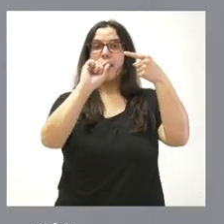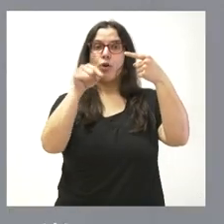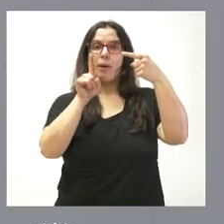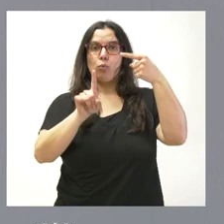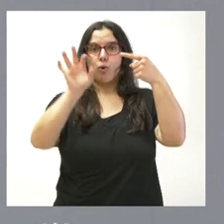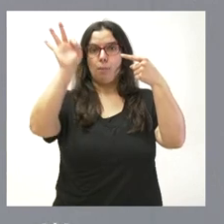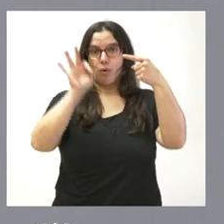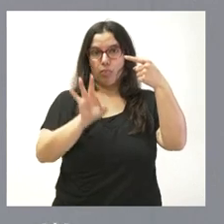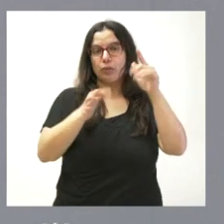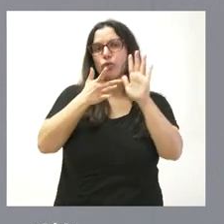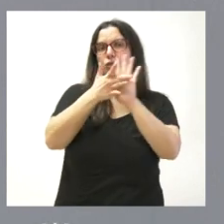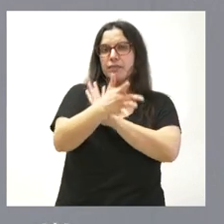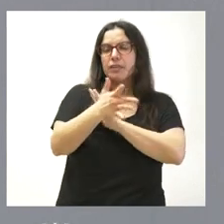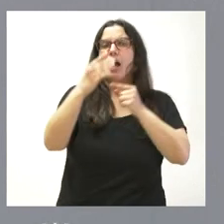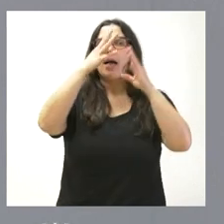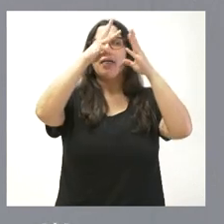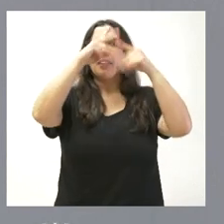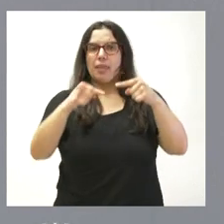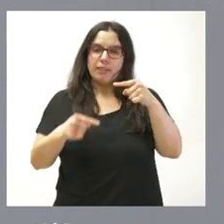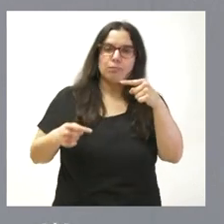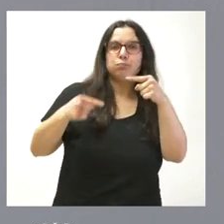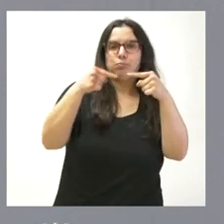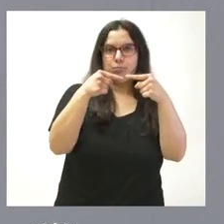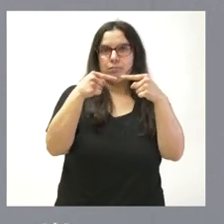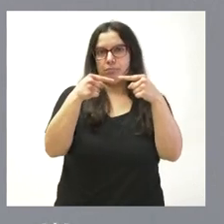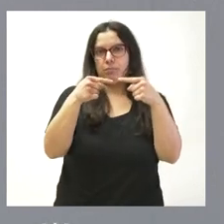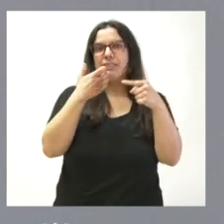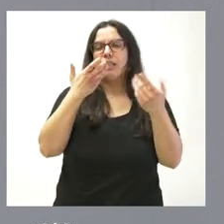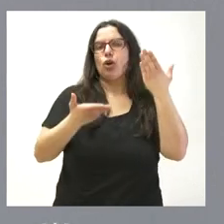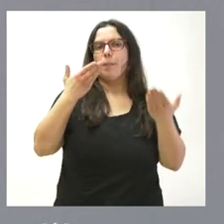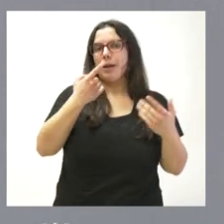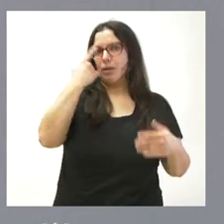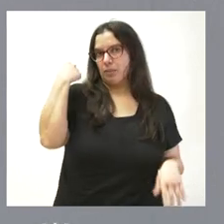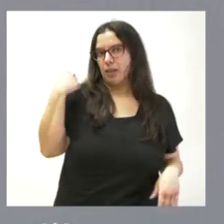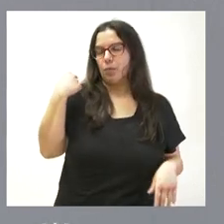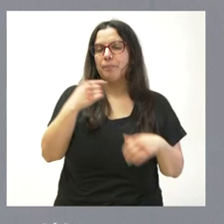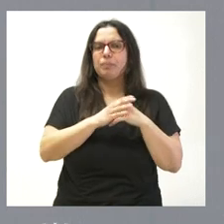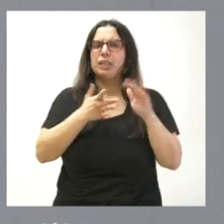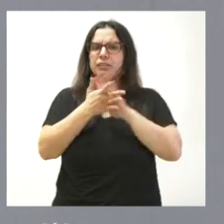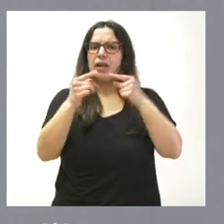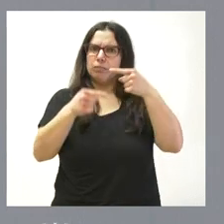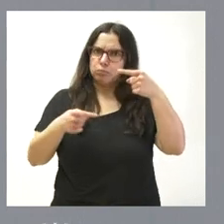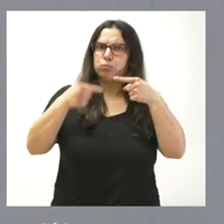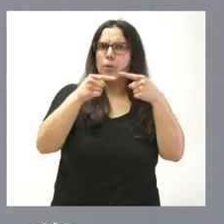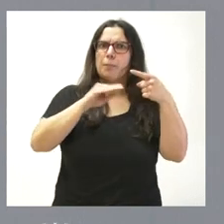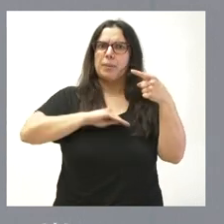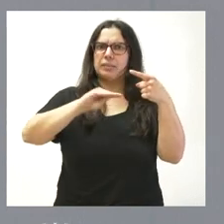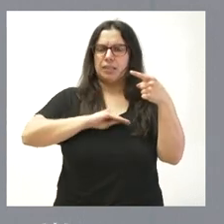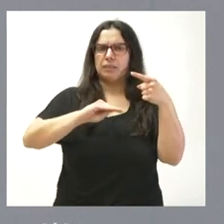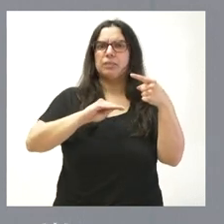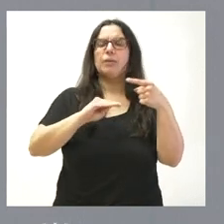por por tanto una reducción del déficit a la tercera parte respecto del ejercicio anterior una reducción en cu décimas de la